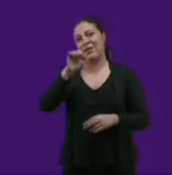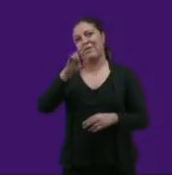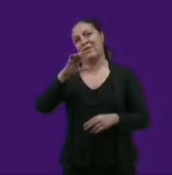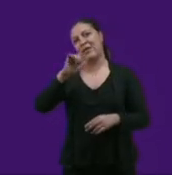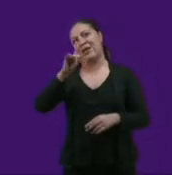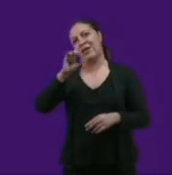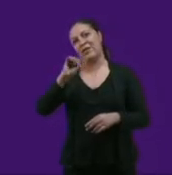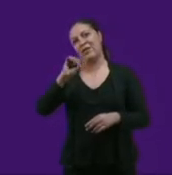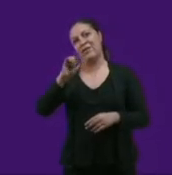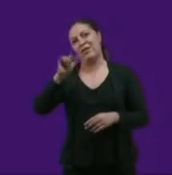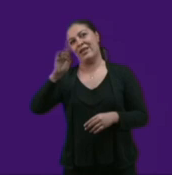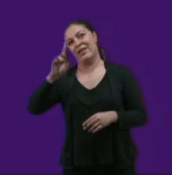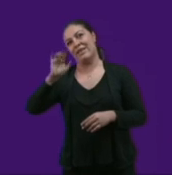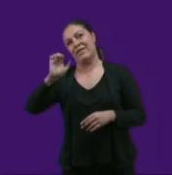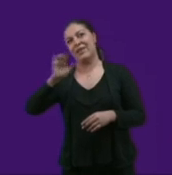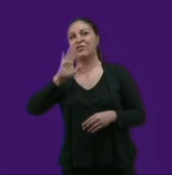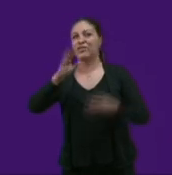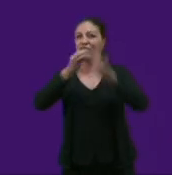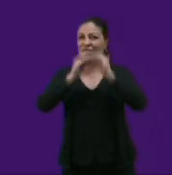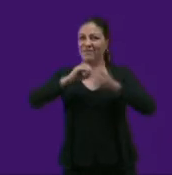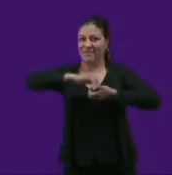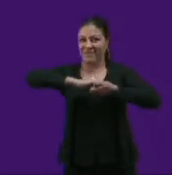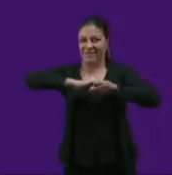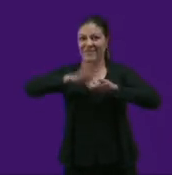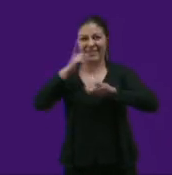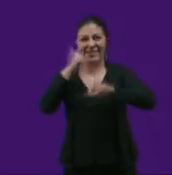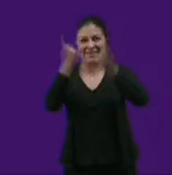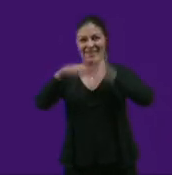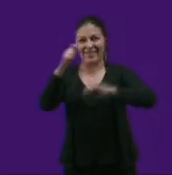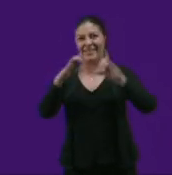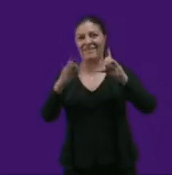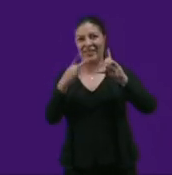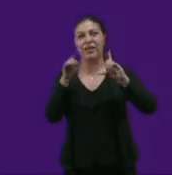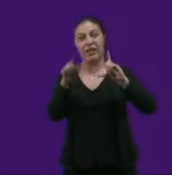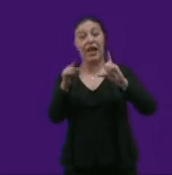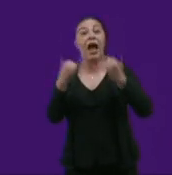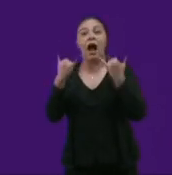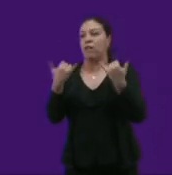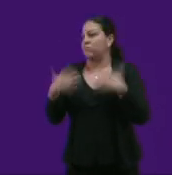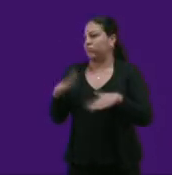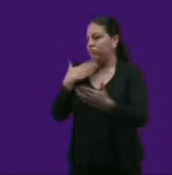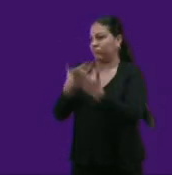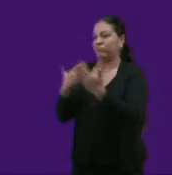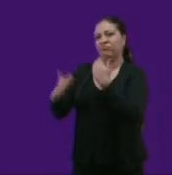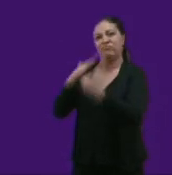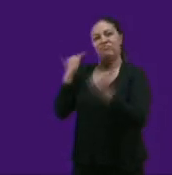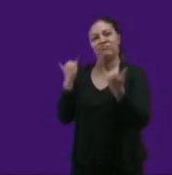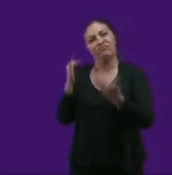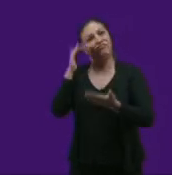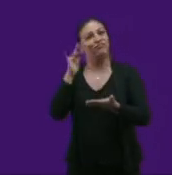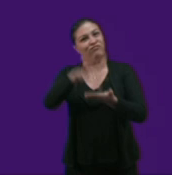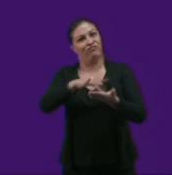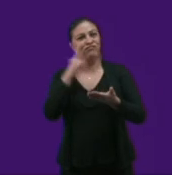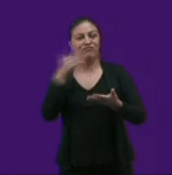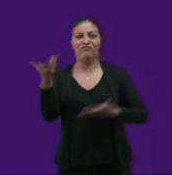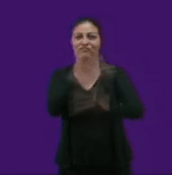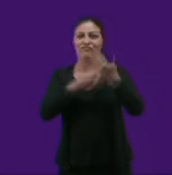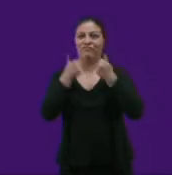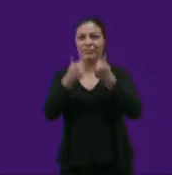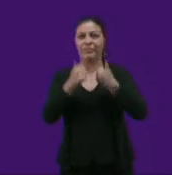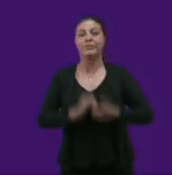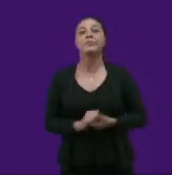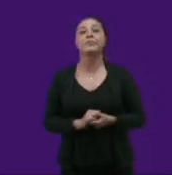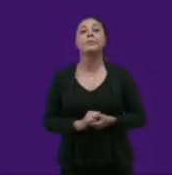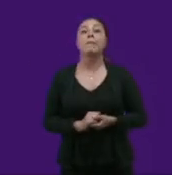Inspiratic. Marcos, bienvenido a Colombia. Bienvenido, muchas gracias por la invitación, un placer estar aquí. Bueno, Marcos, queremos escuchar de